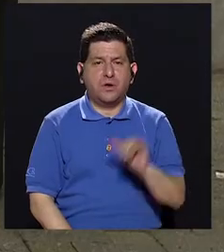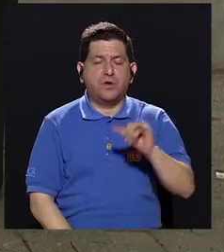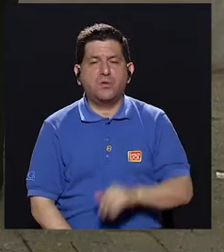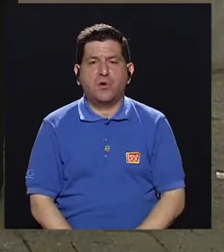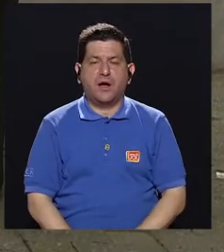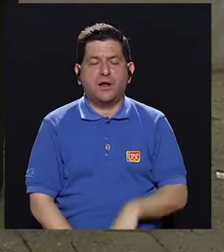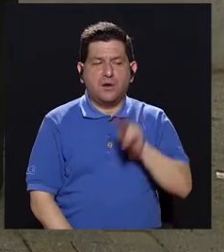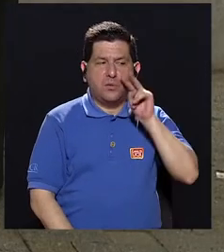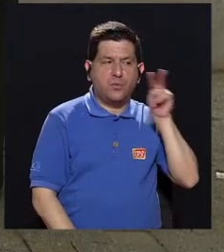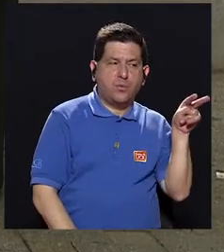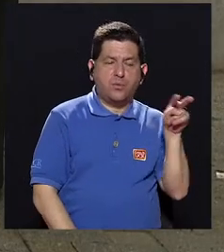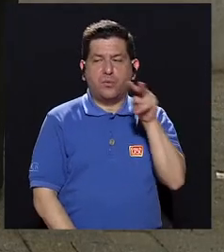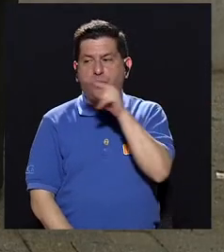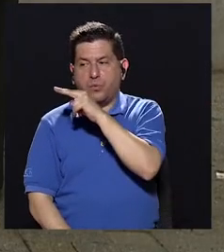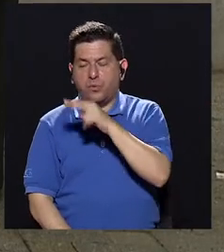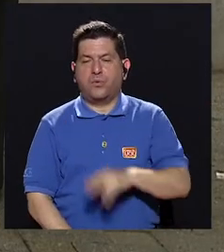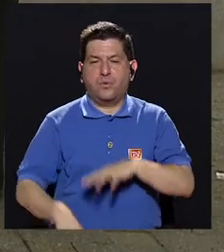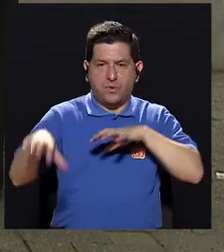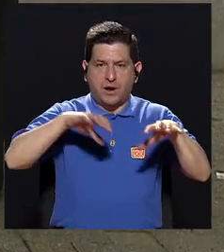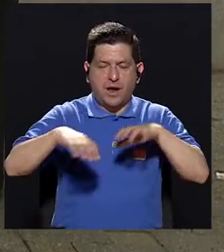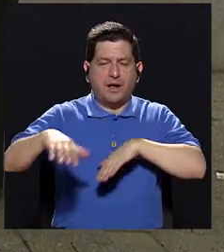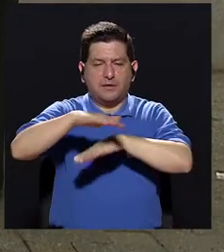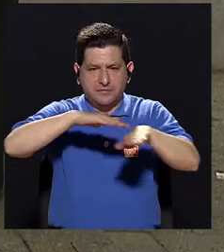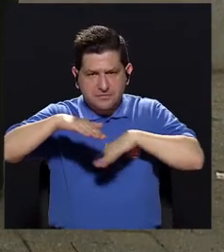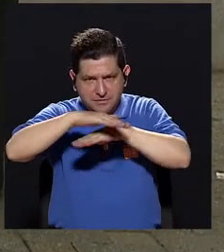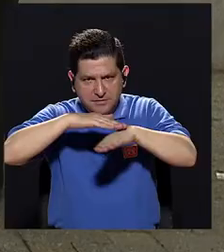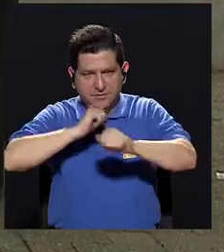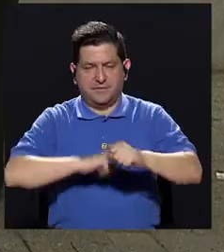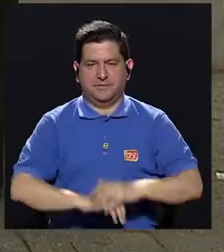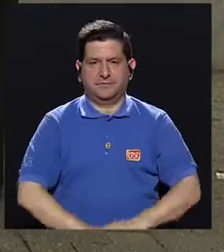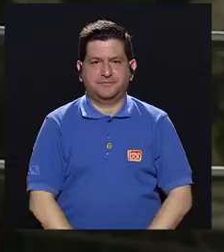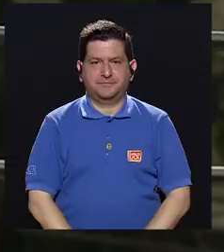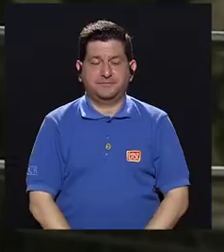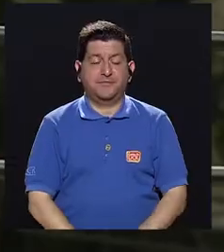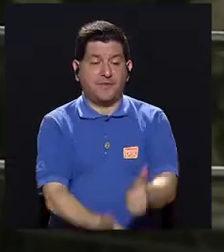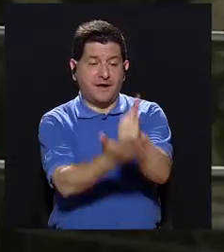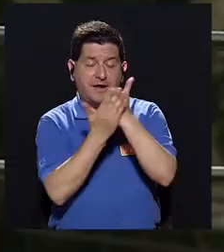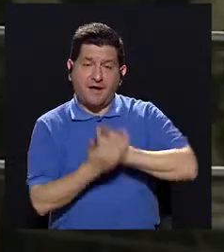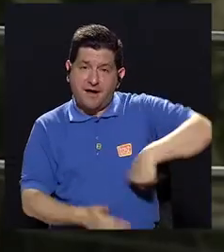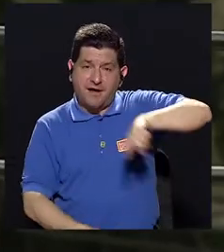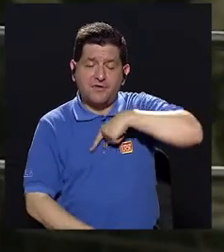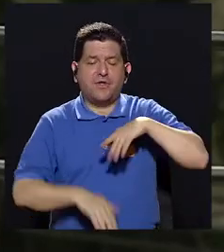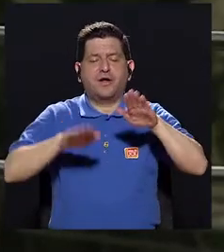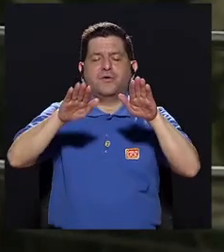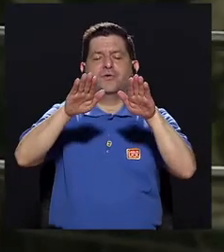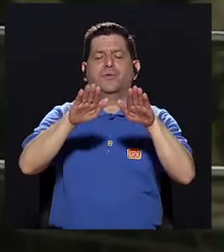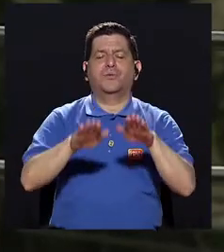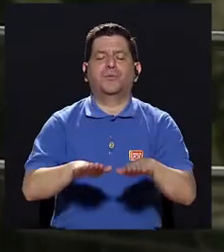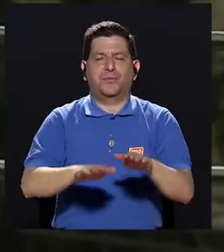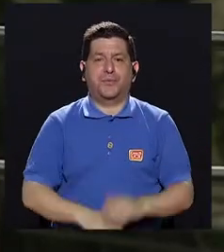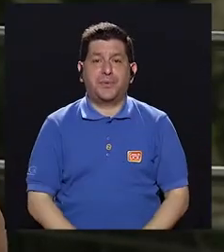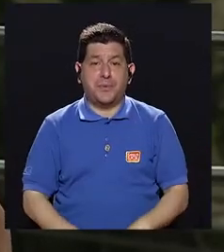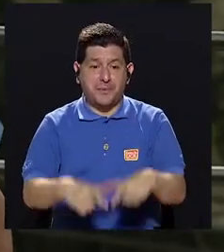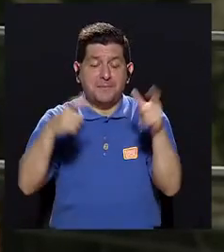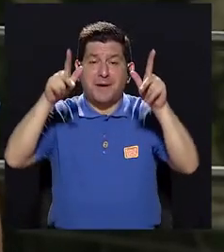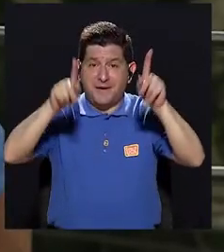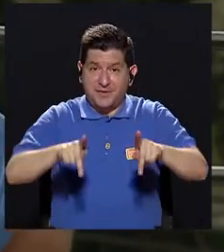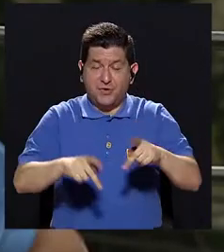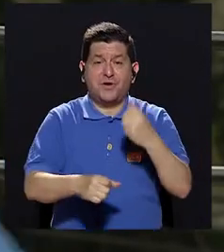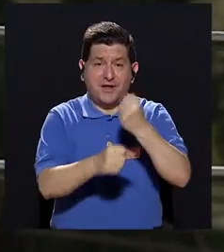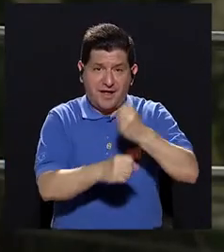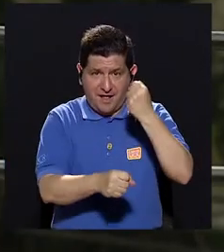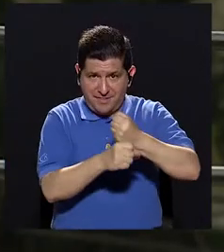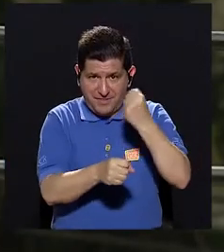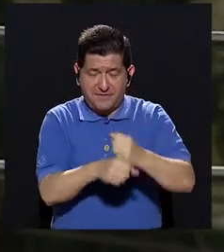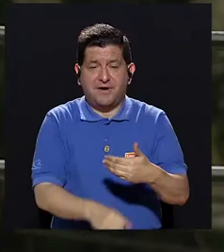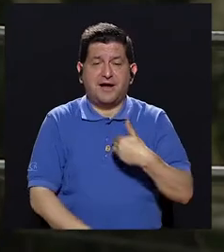puedes ver a los lados también, ¿verdad? Que son ejercicios básicos, ¿verdad?, que nos van a ayudar a relajar. Por ejemplo, la mayoría de las personas cuando